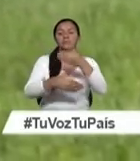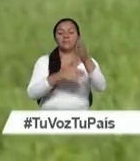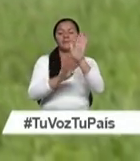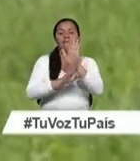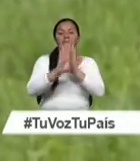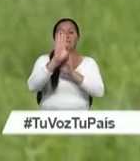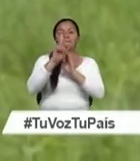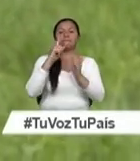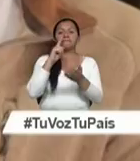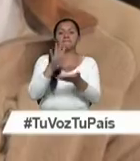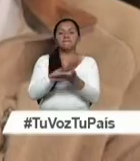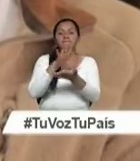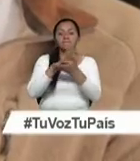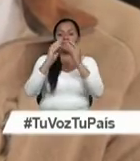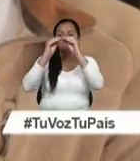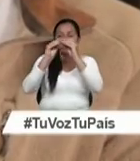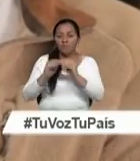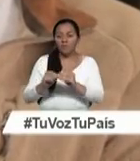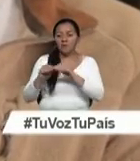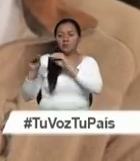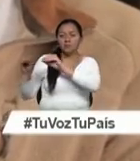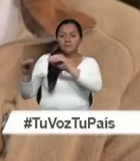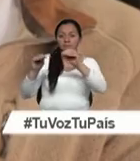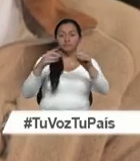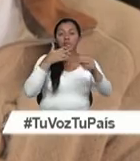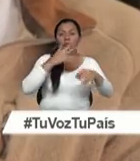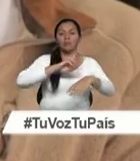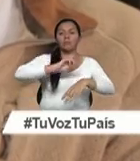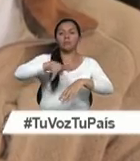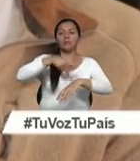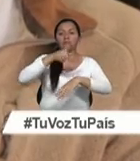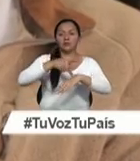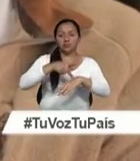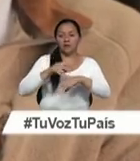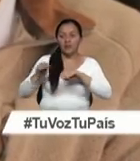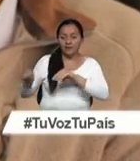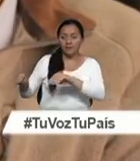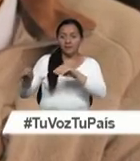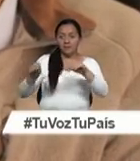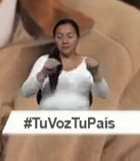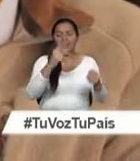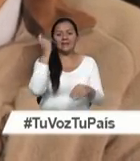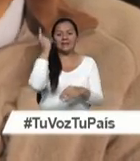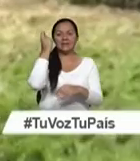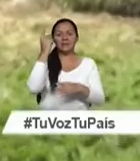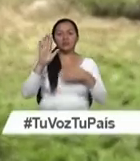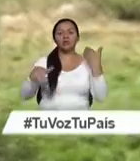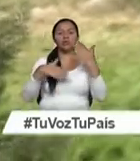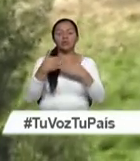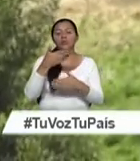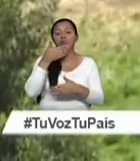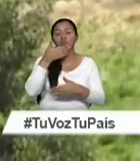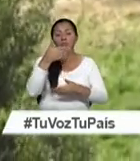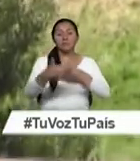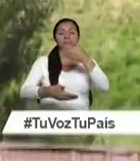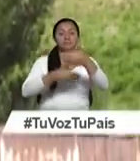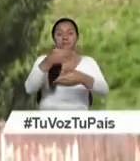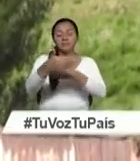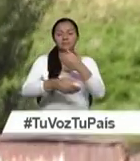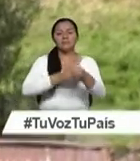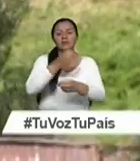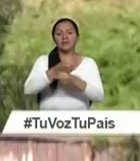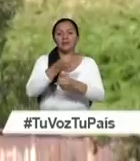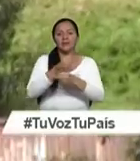una escuela de riego. En esta escuela queremos formar, en primer lugar, a profesionales que están